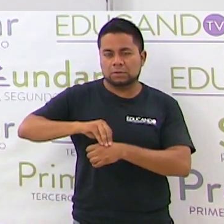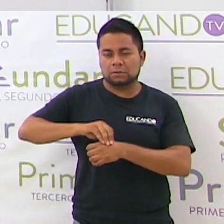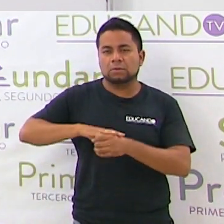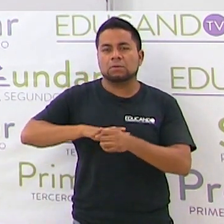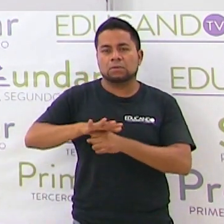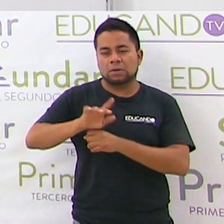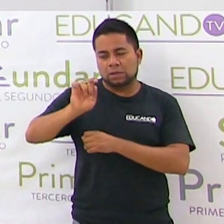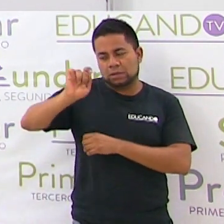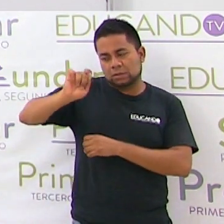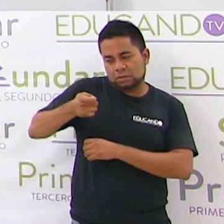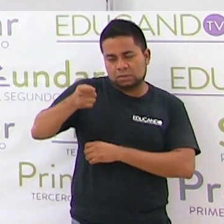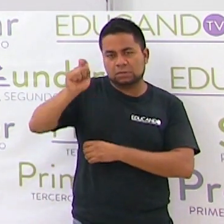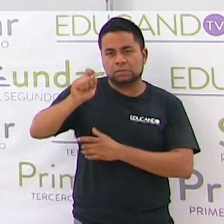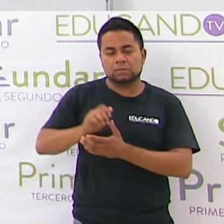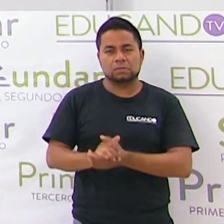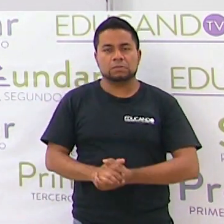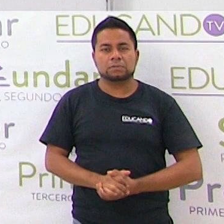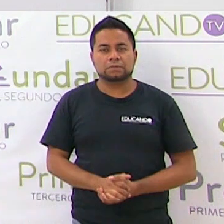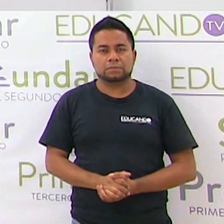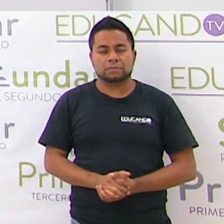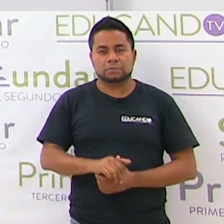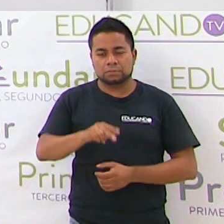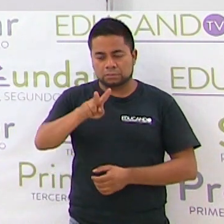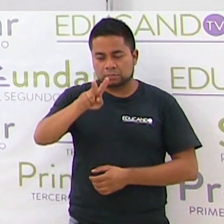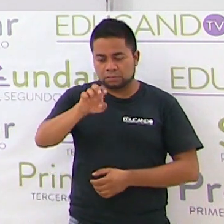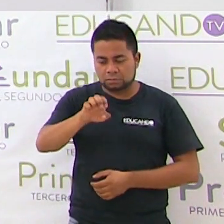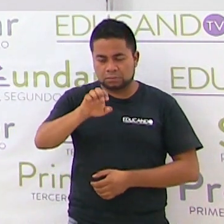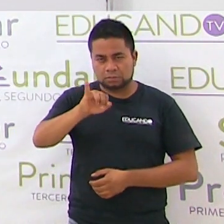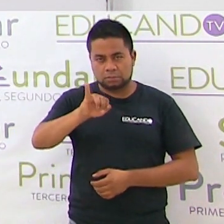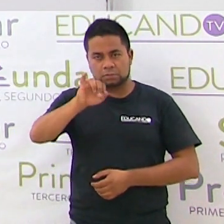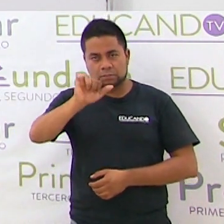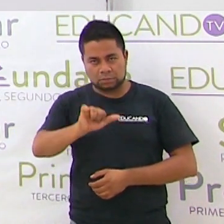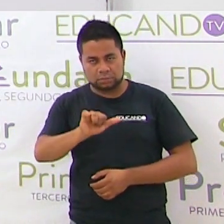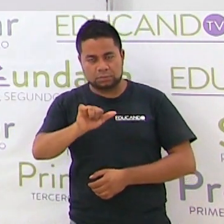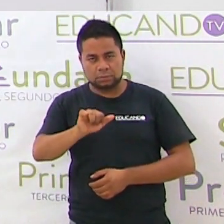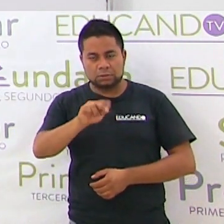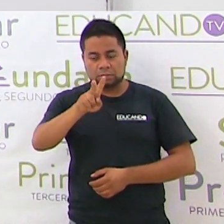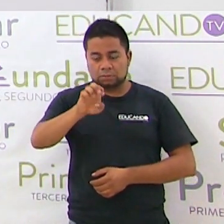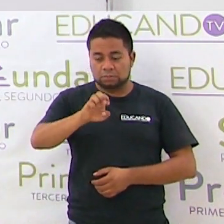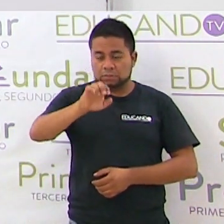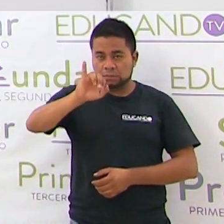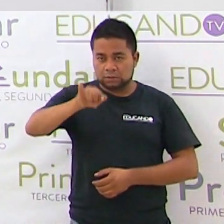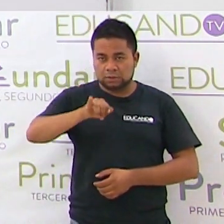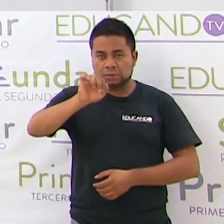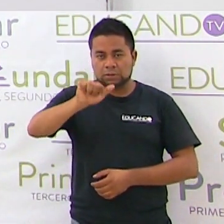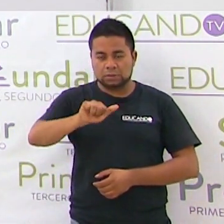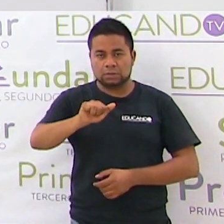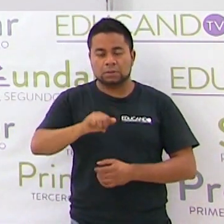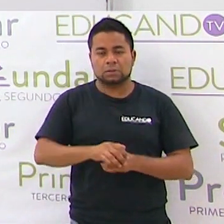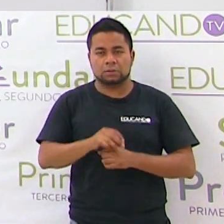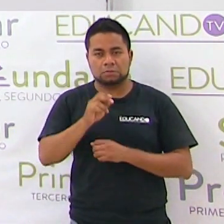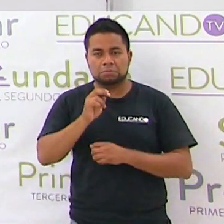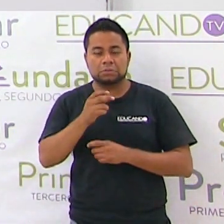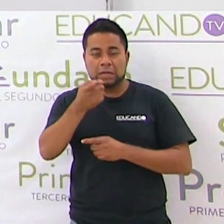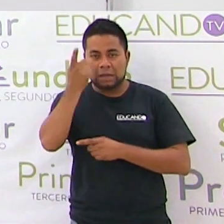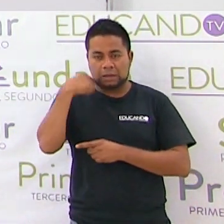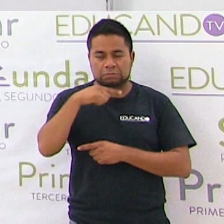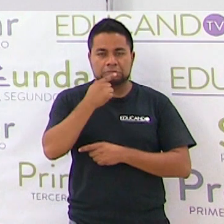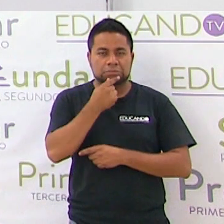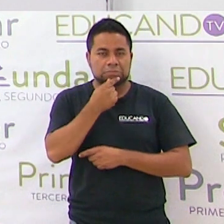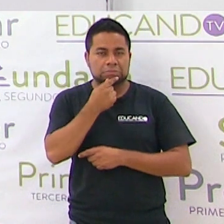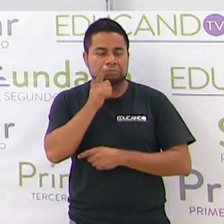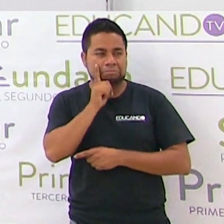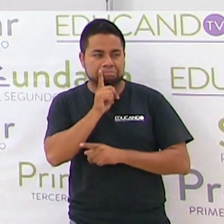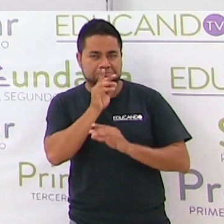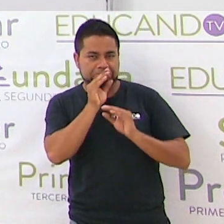el acento. Veía. Bueno, Desde su mundo de niña callada y extraña para